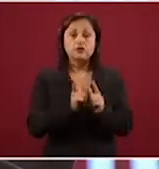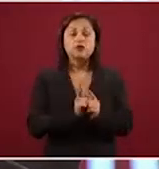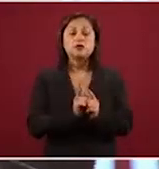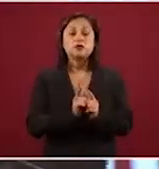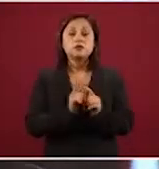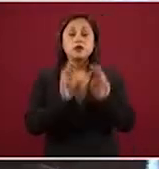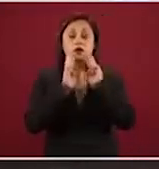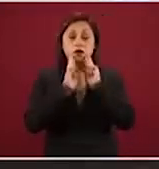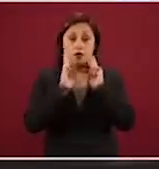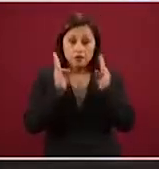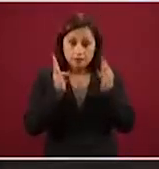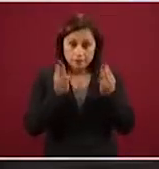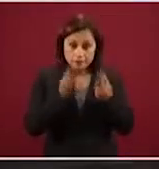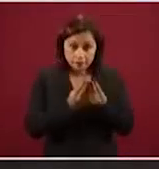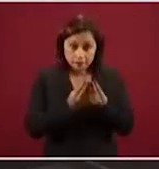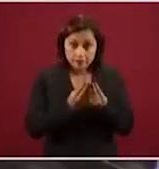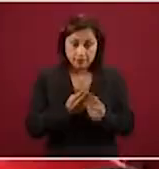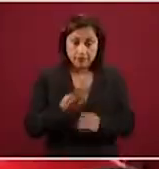organizaciones